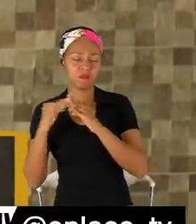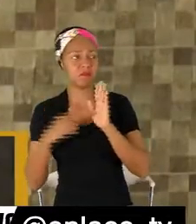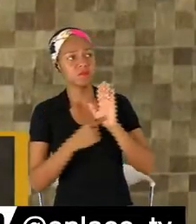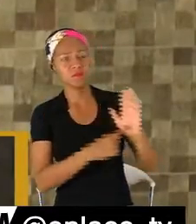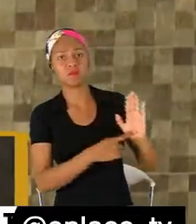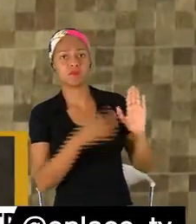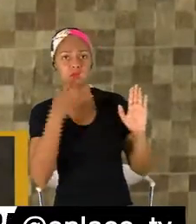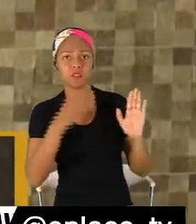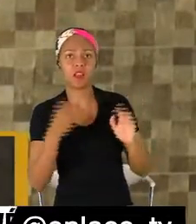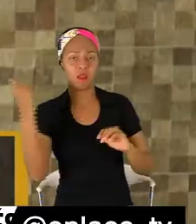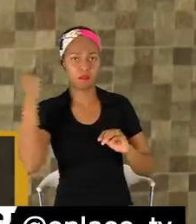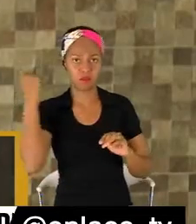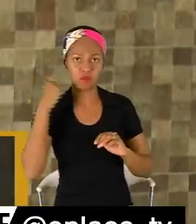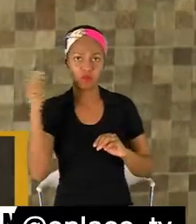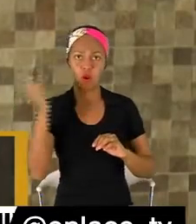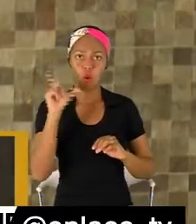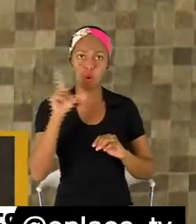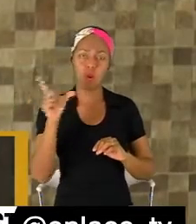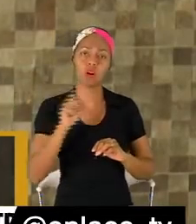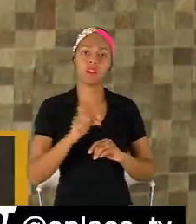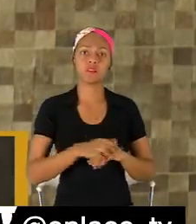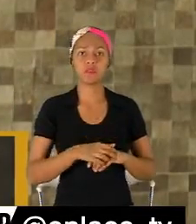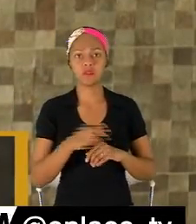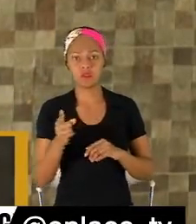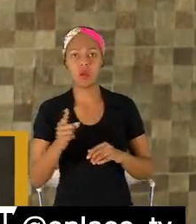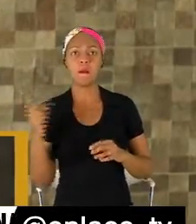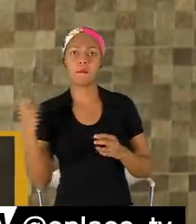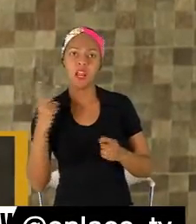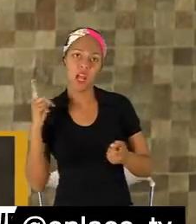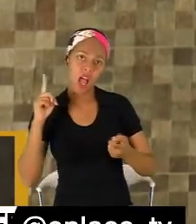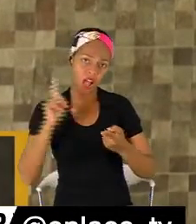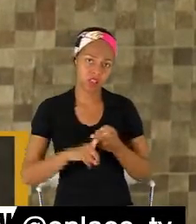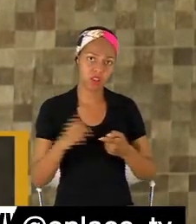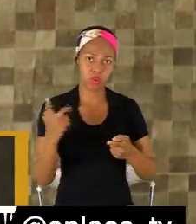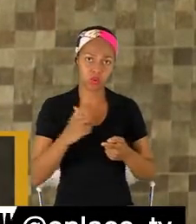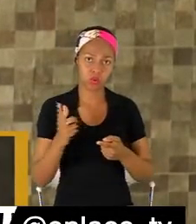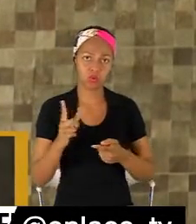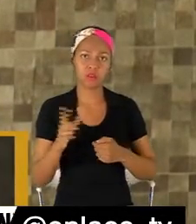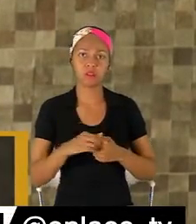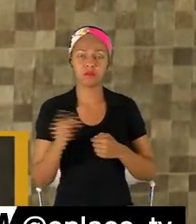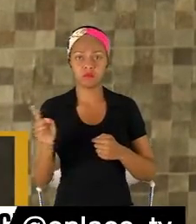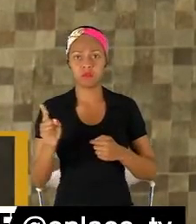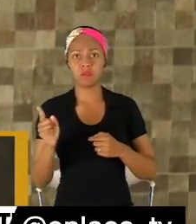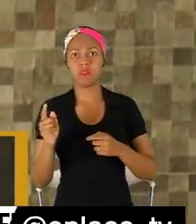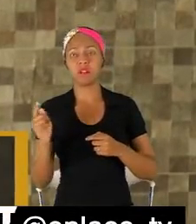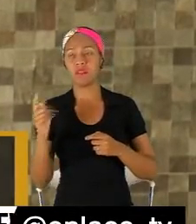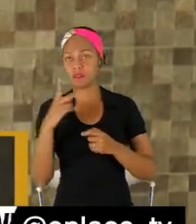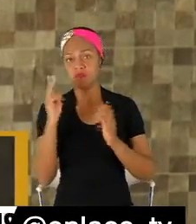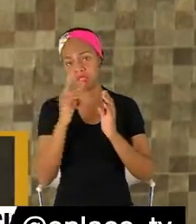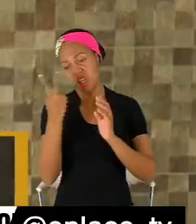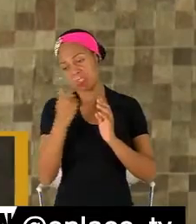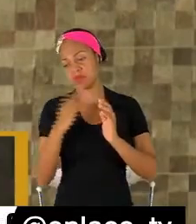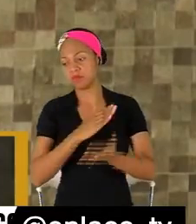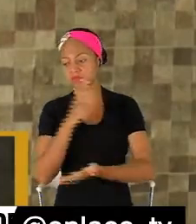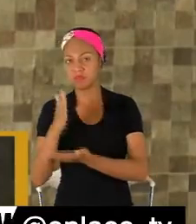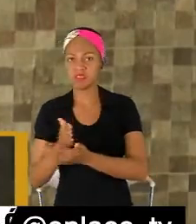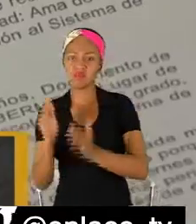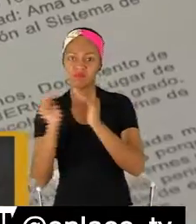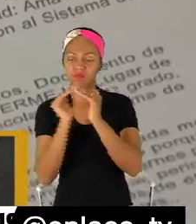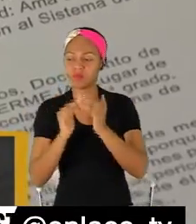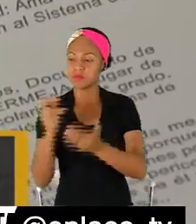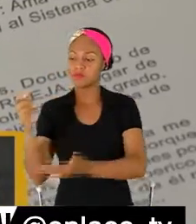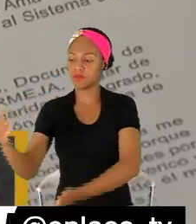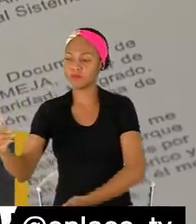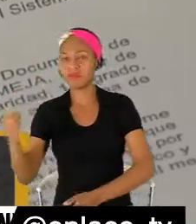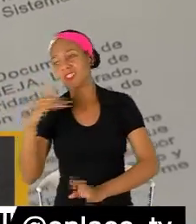vez que me golpeó fue el día lunes, venía haciéndolo desde el día viernes, que me quitaron la niña. El ICBF se presentó a mi casa diciéndome que iban